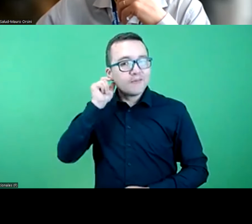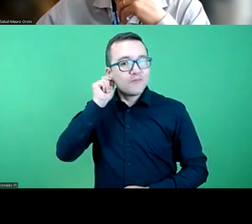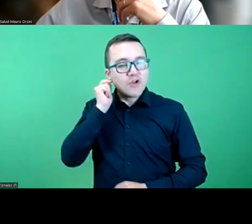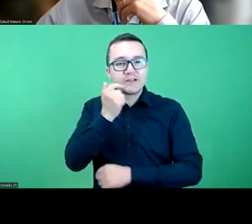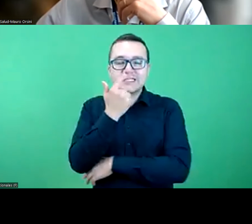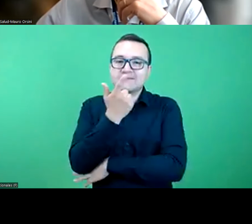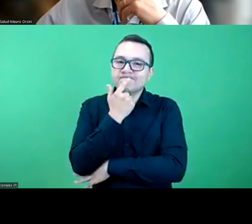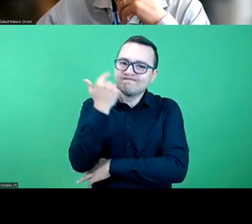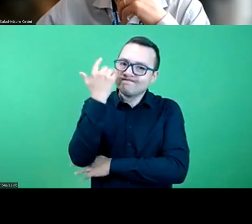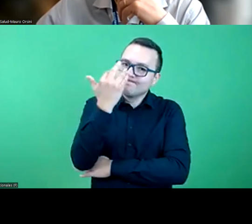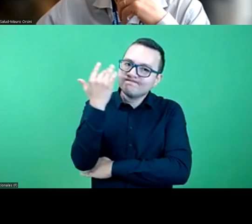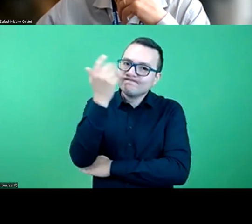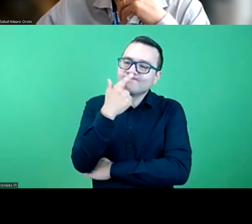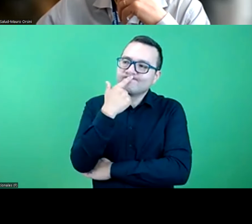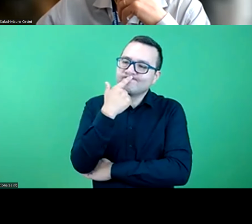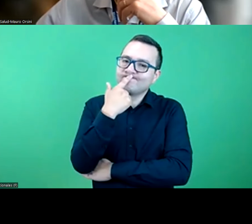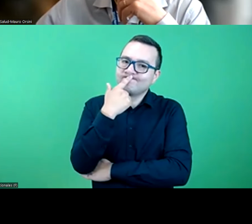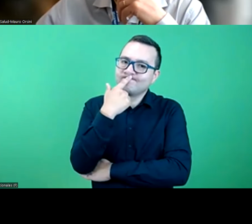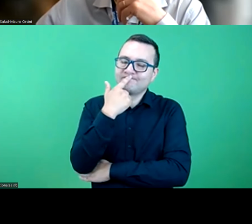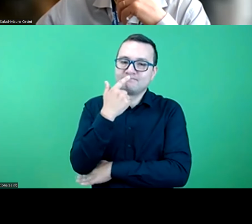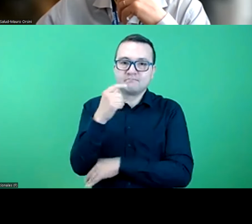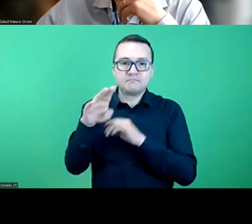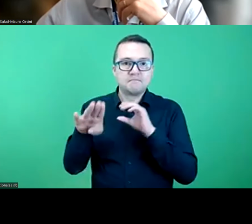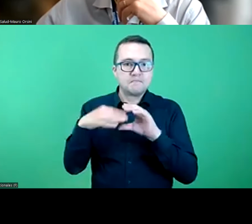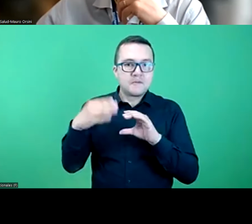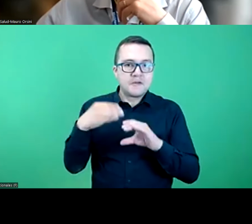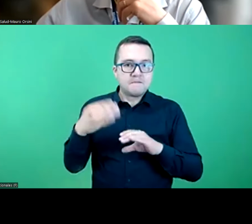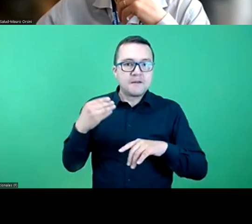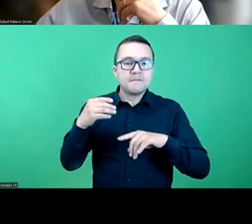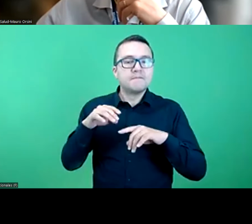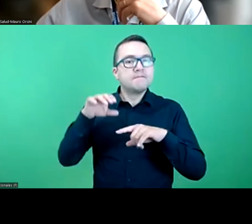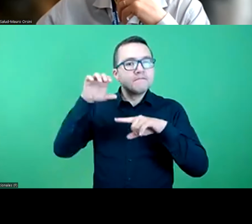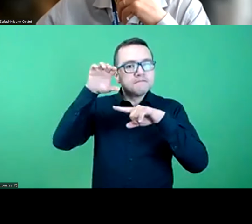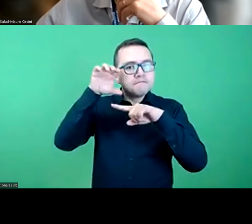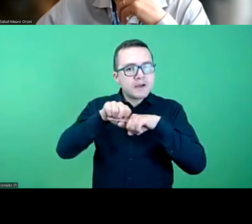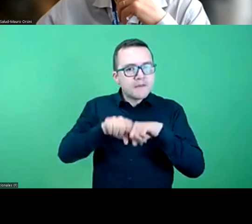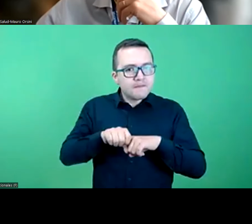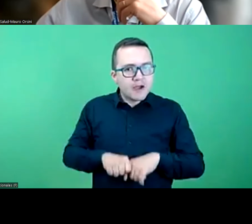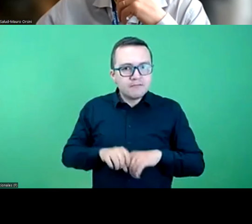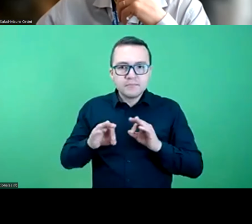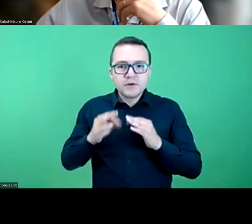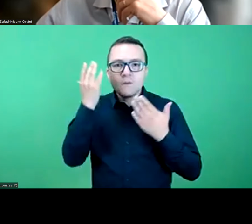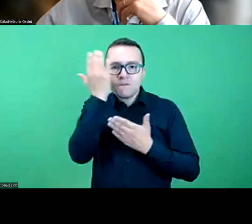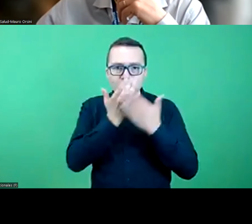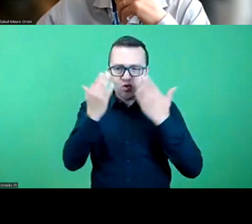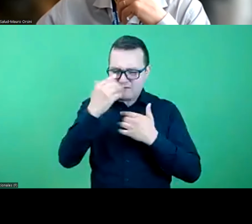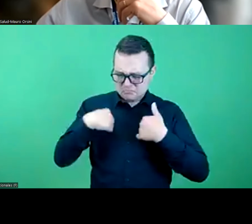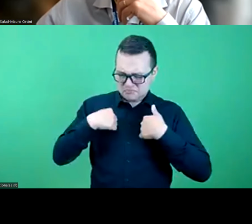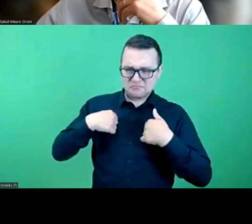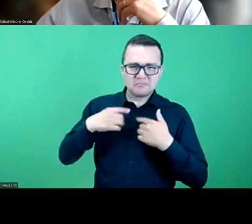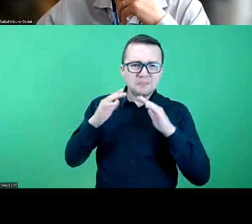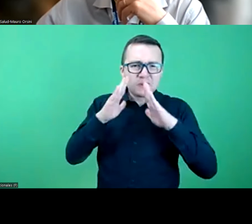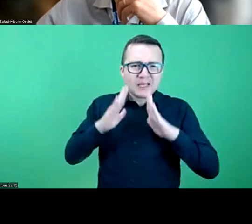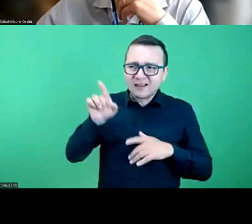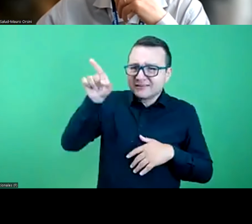llegaban citas para pruebas importantes, vitales, a su domicilio. La falta de coordinación y comunicación interna entre los